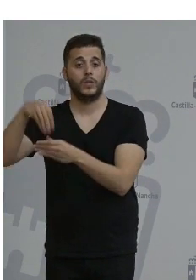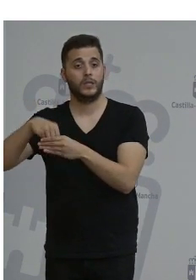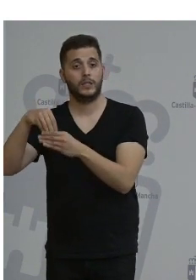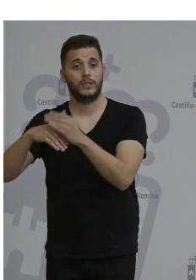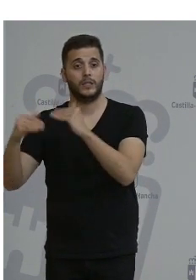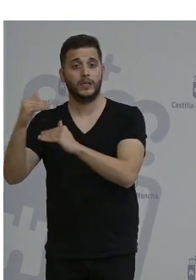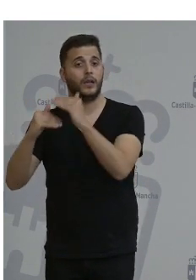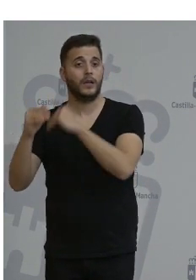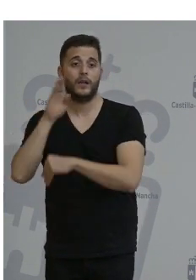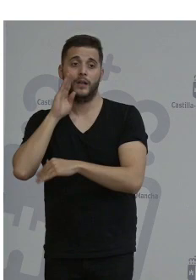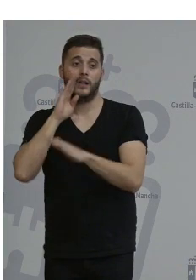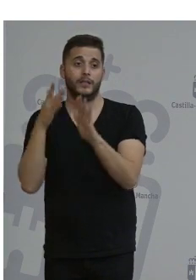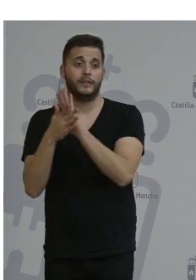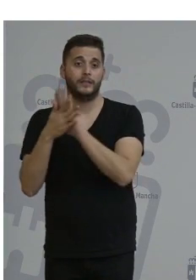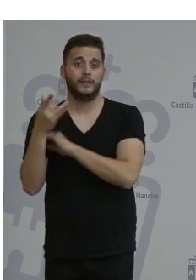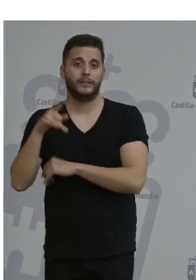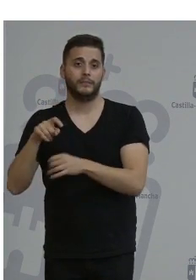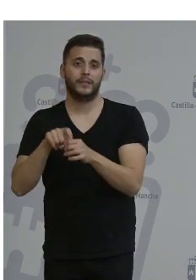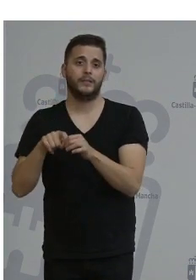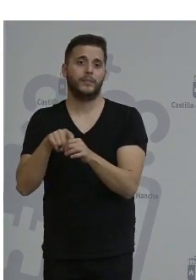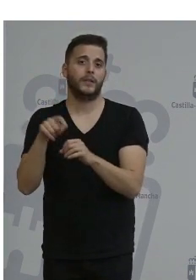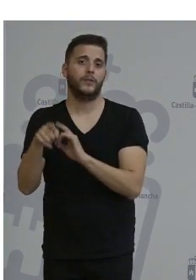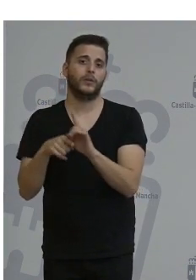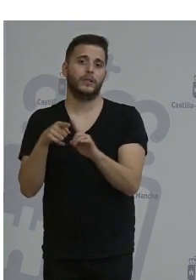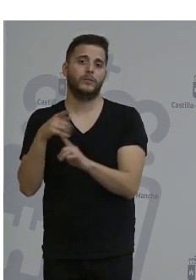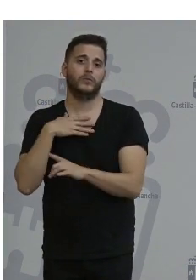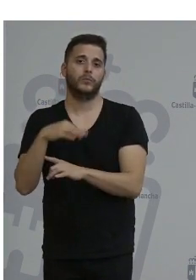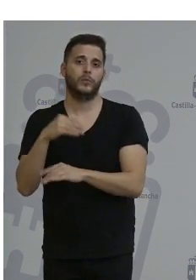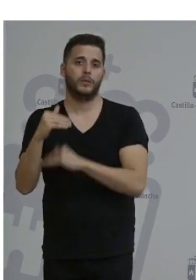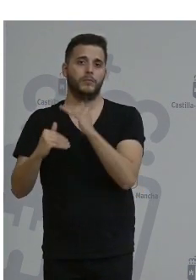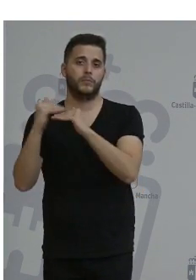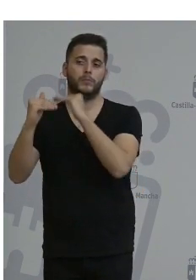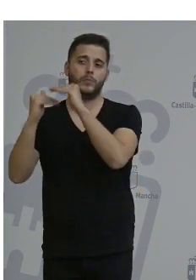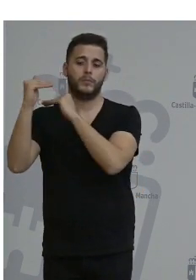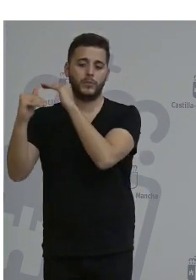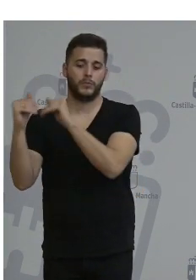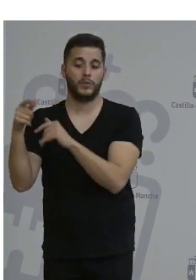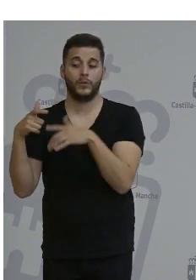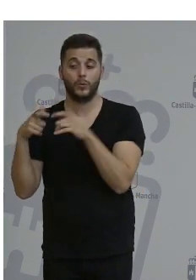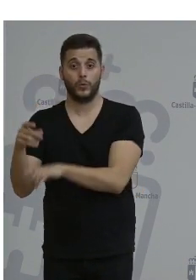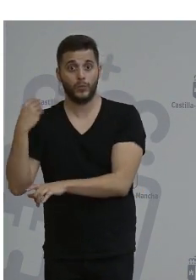exposición, plazas para permitir también la promoción de personas que, estando en ese grupo,